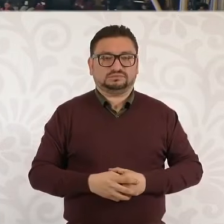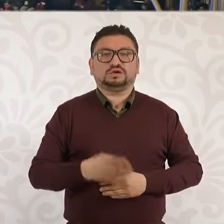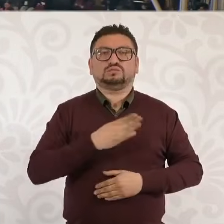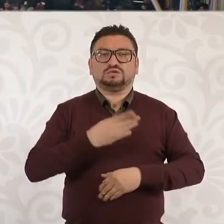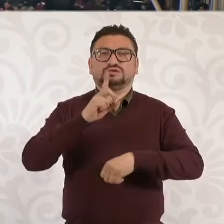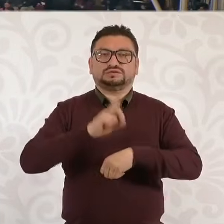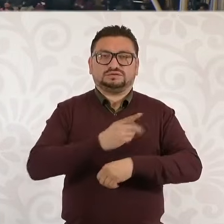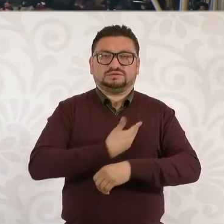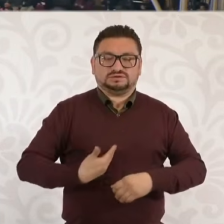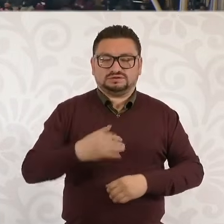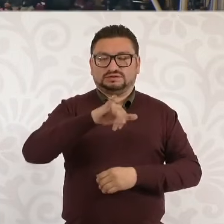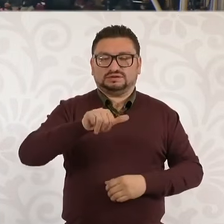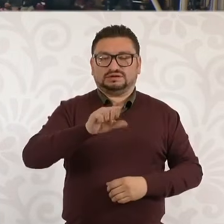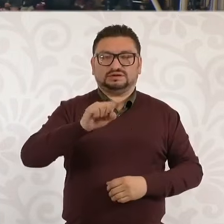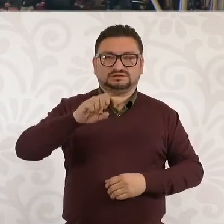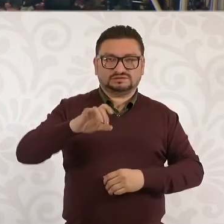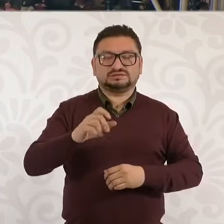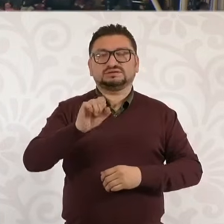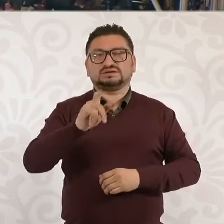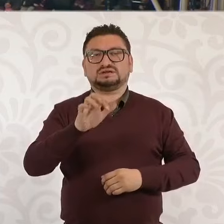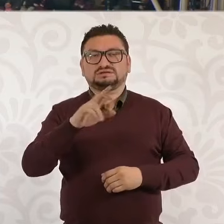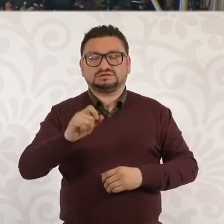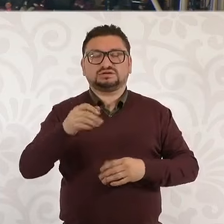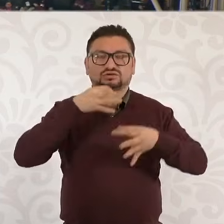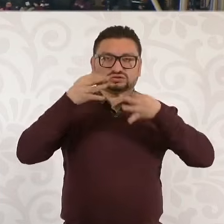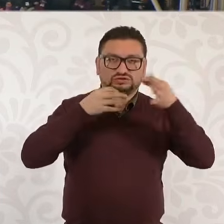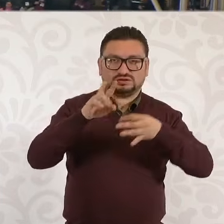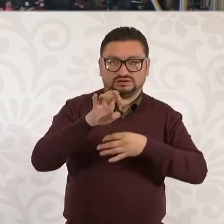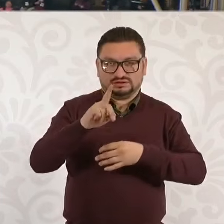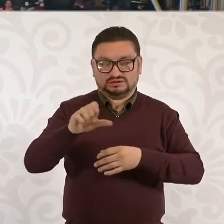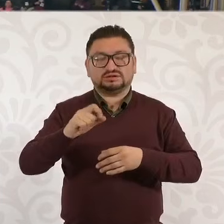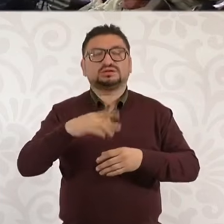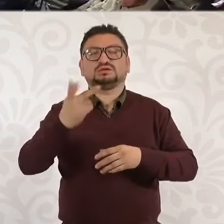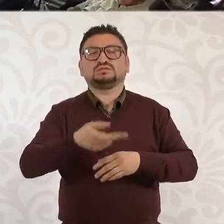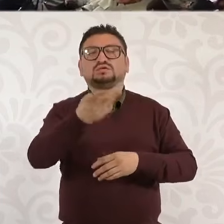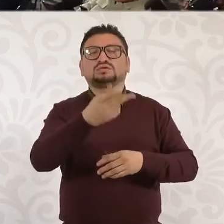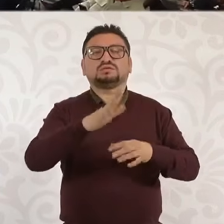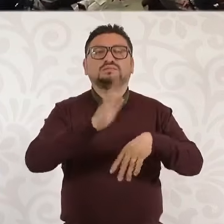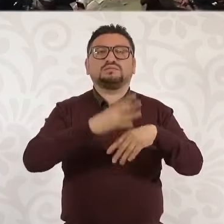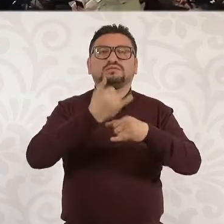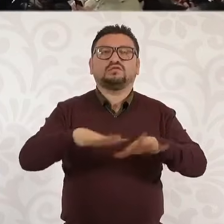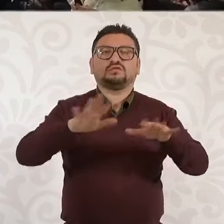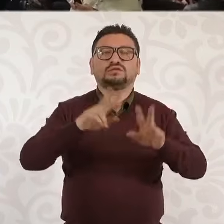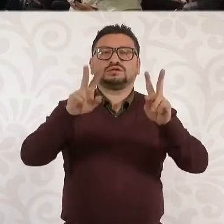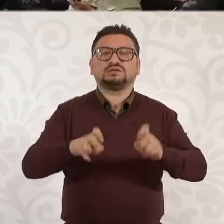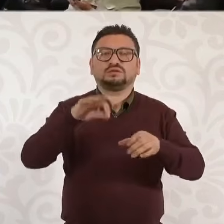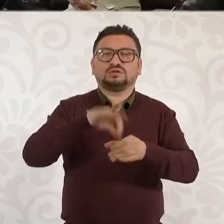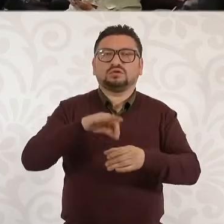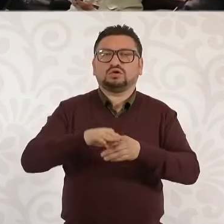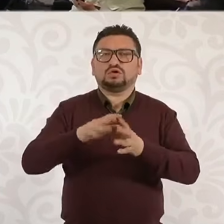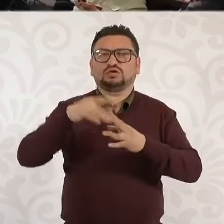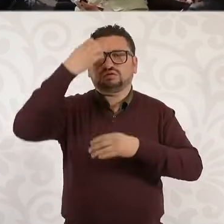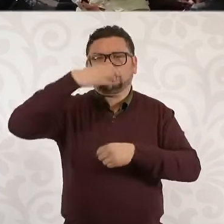Buenos días, presidenta. Hans Salazar, de Noticiero en Redes. Preguntarle si se pudiera informar más sobre el voto de mexicanos en